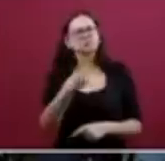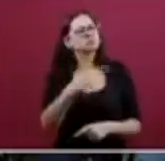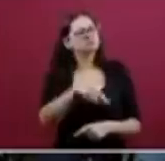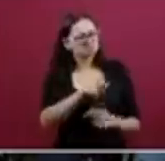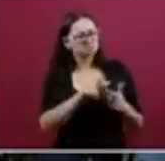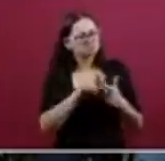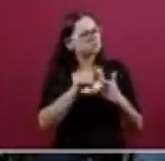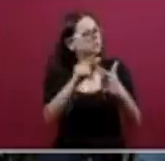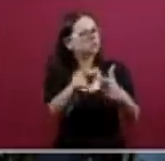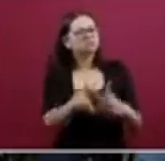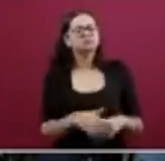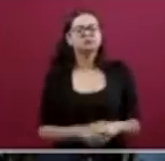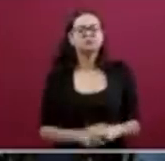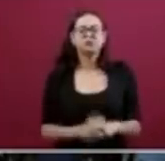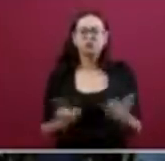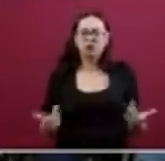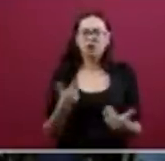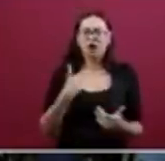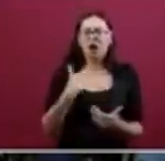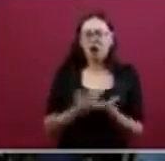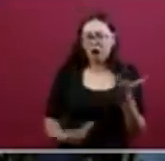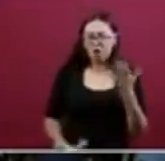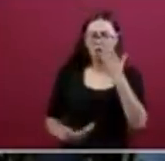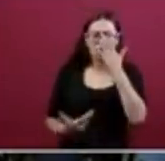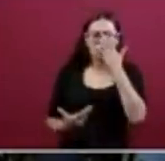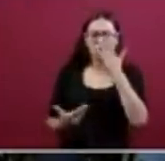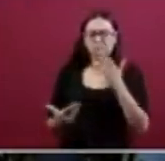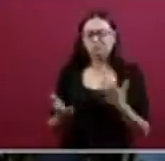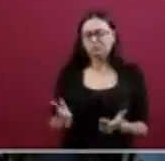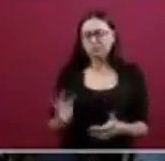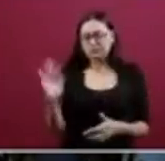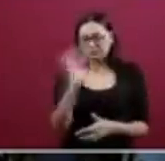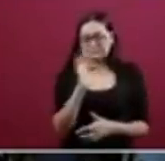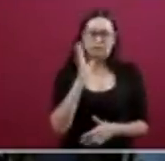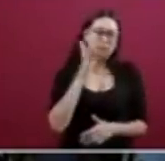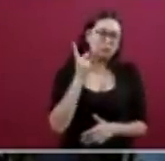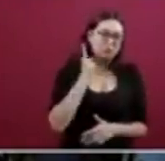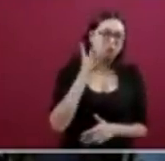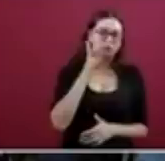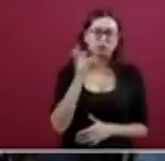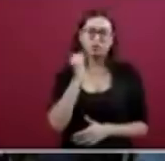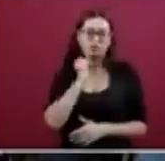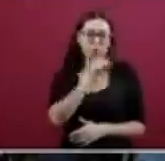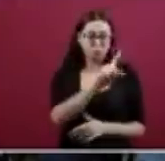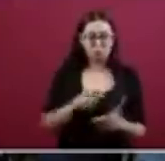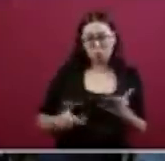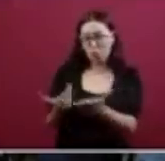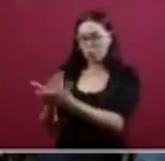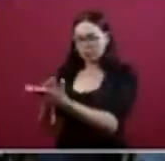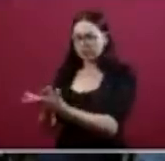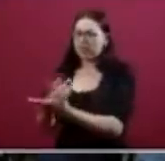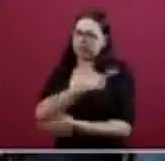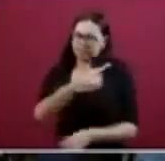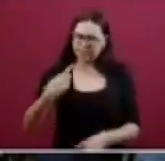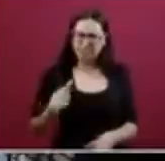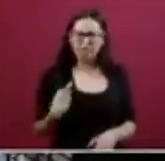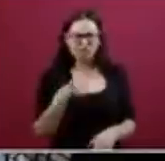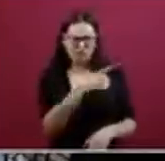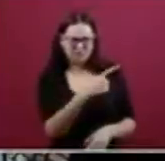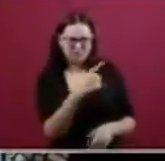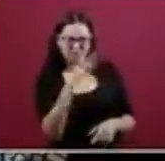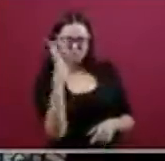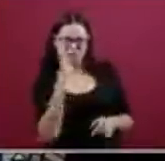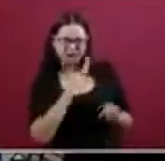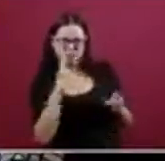considera prioritaria, que ya esté viendo mandar a las cámaras? Y ¿se contemplaría todavía este plazo